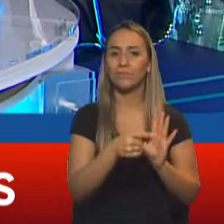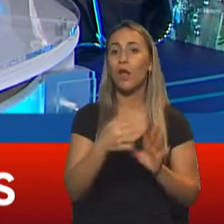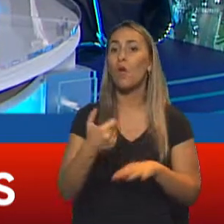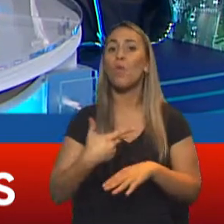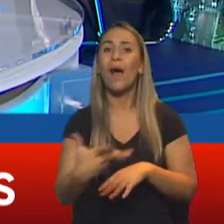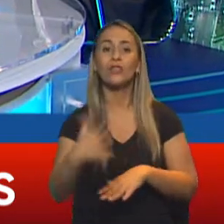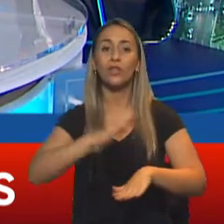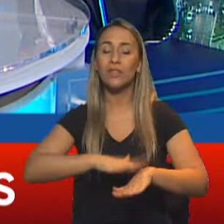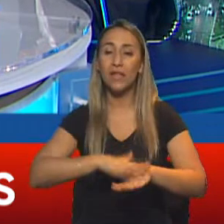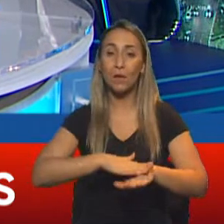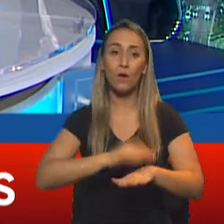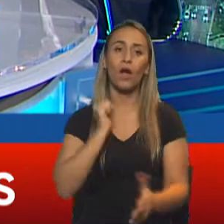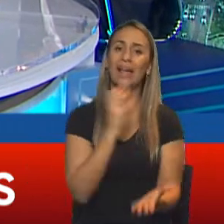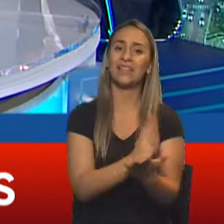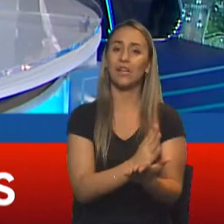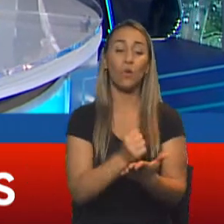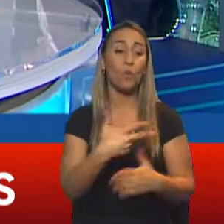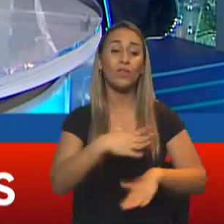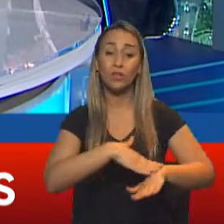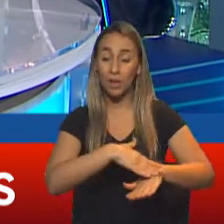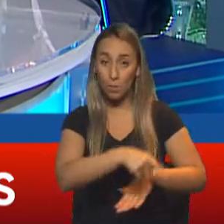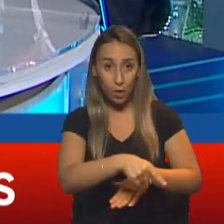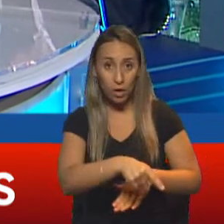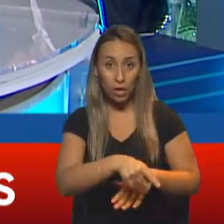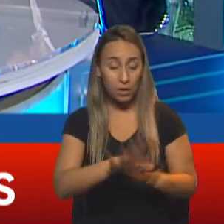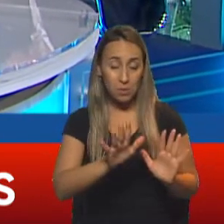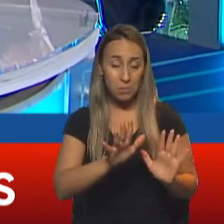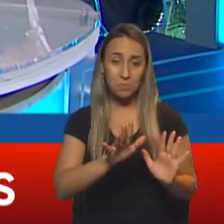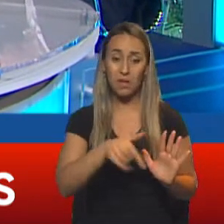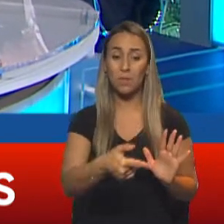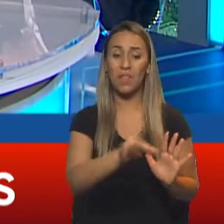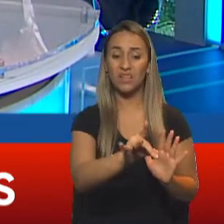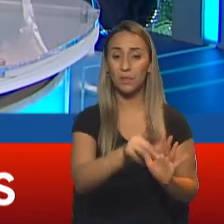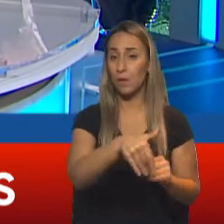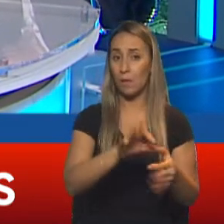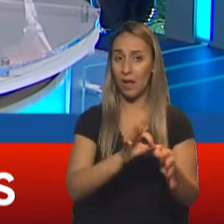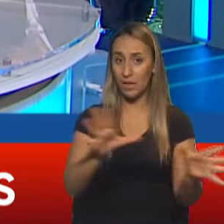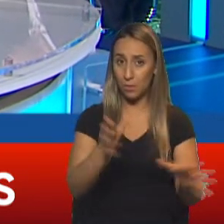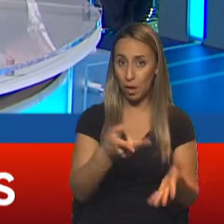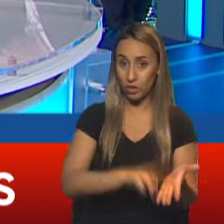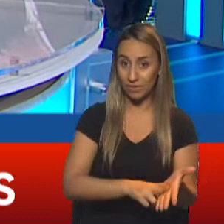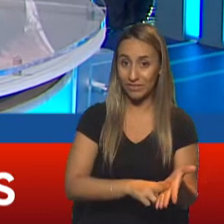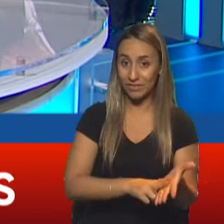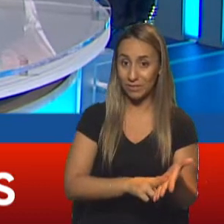de la pena, la pena que le vayan a aplicar, a lo sumo, en diciembre próximo, recuperará la libertad. Es decir,